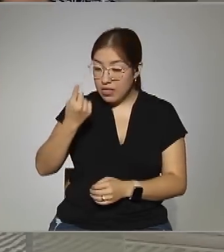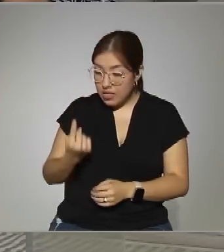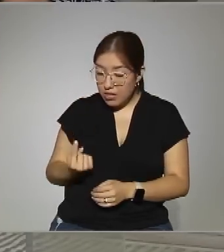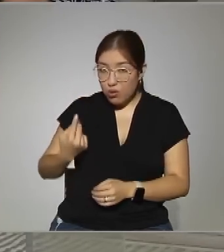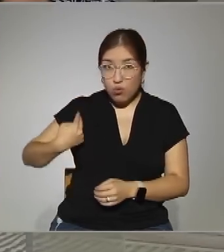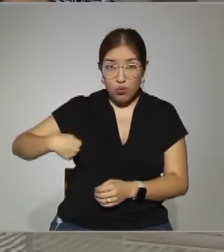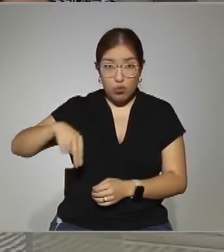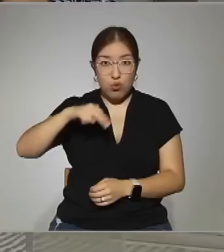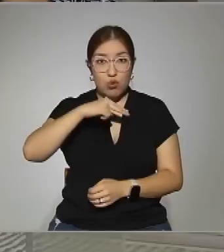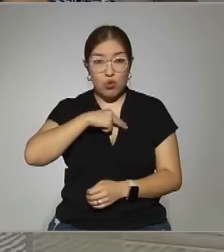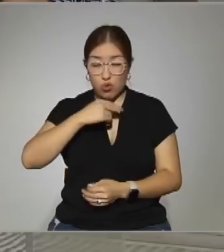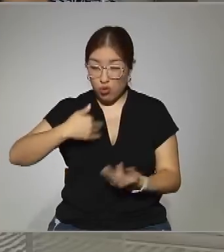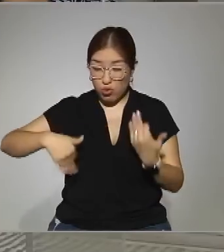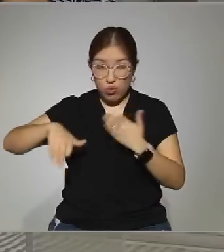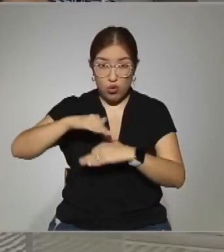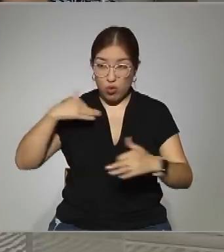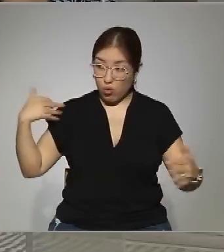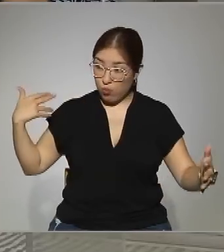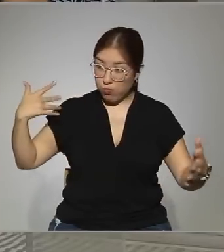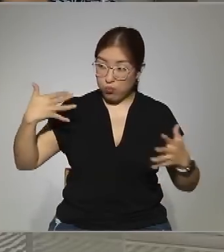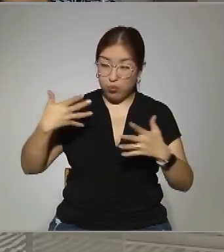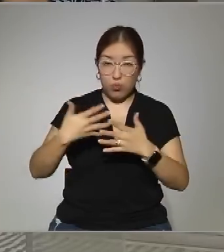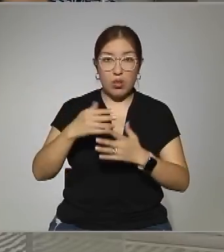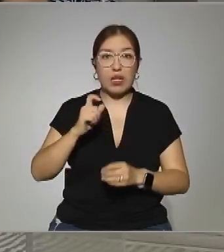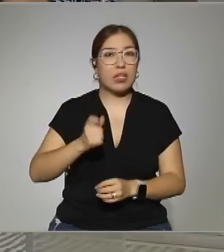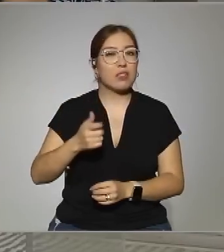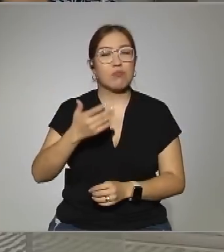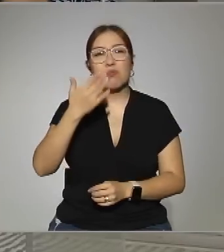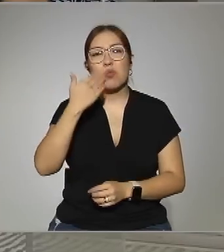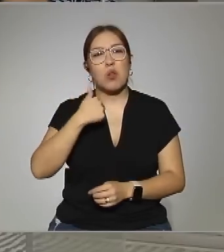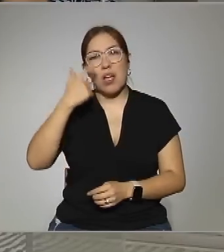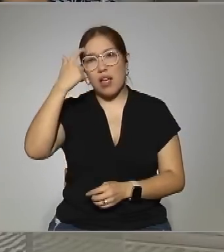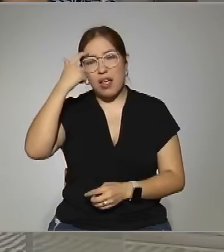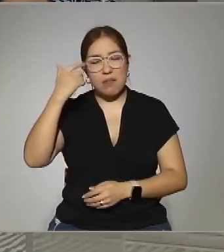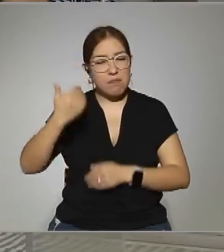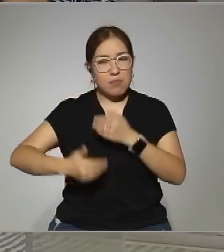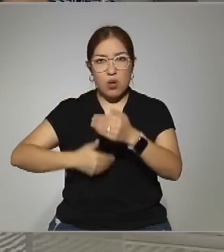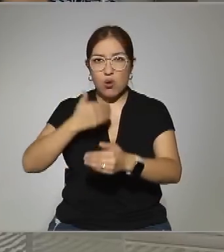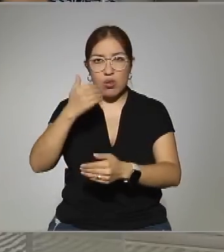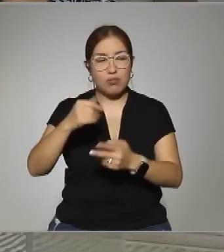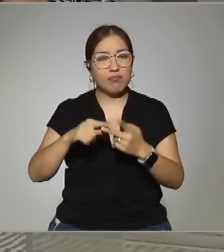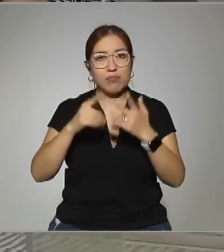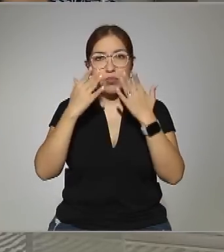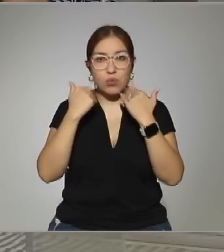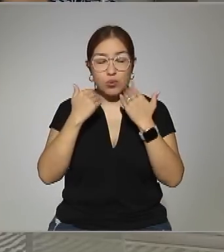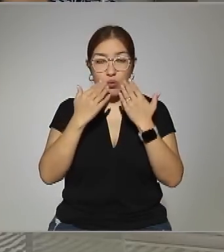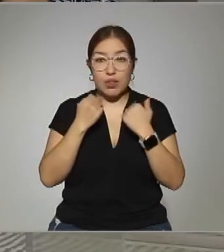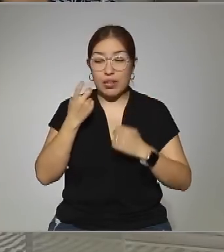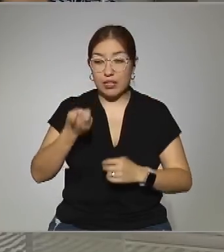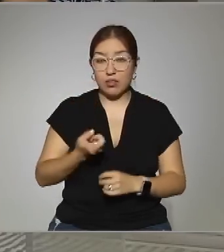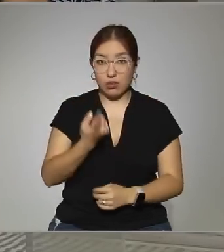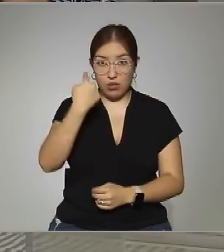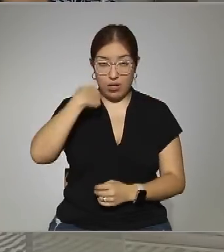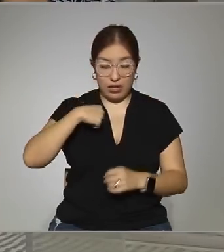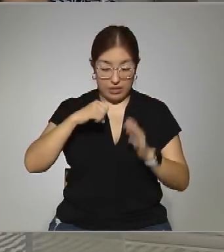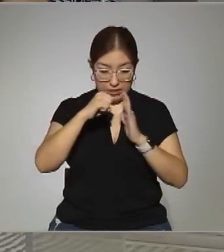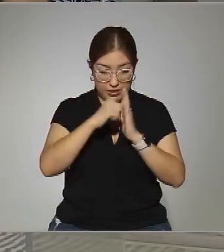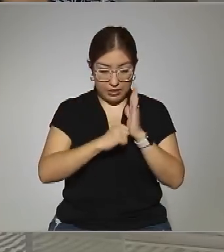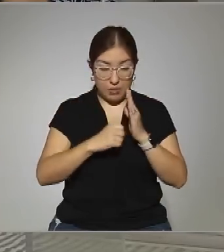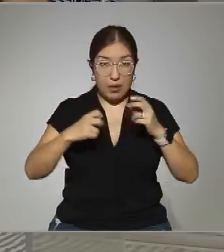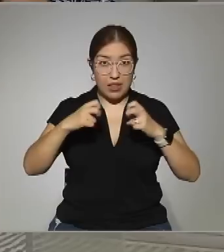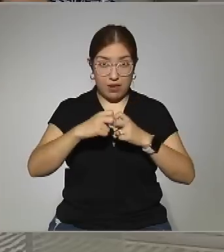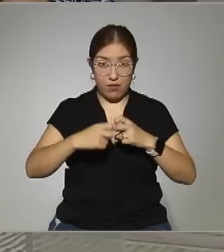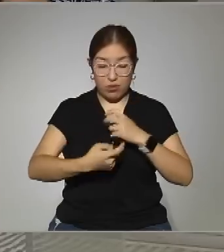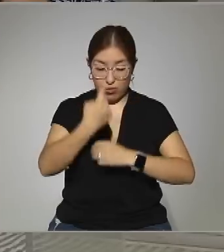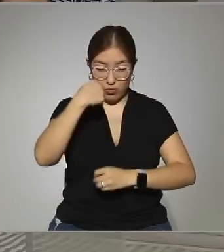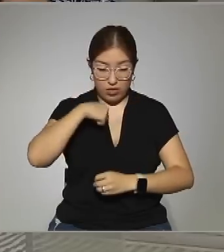estos impactos no pasan por un proceso cognitivo, interpretado, sino que se van al sistema nervioso y se